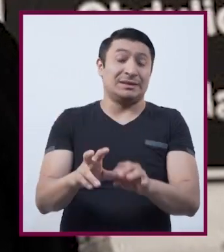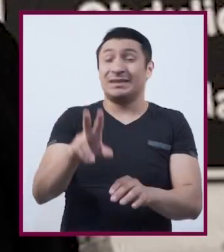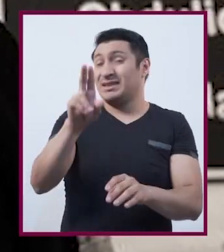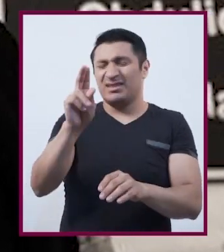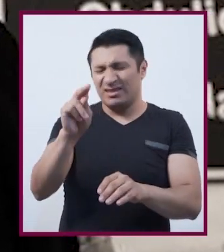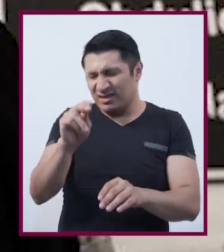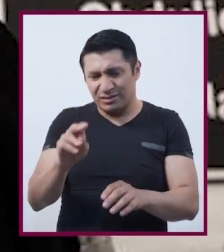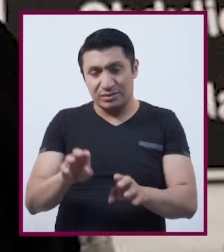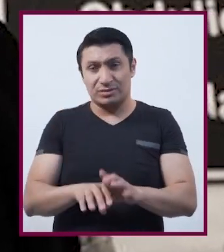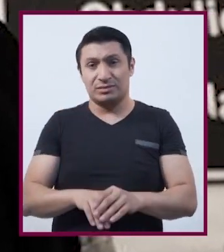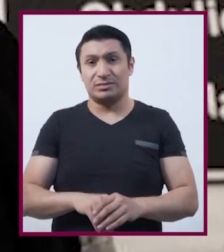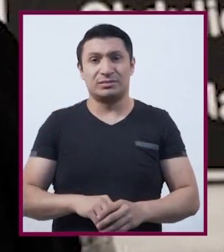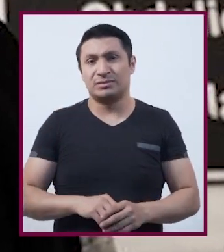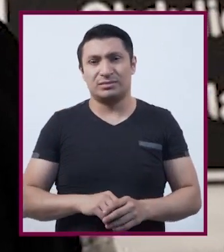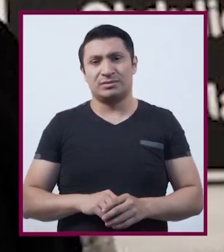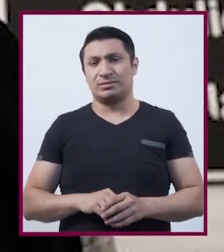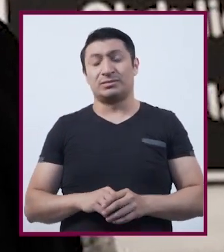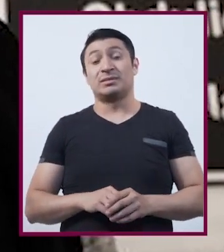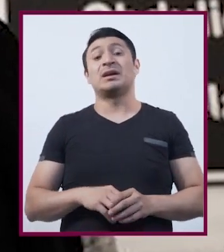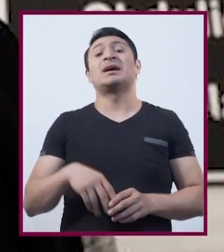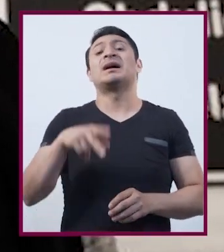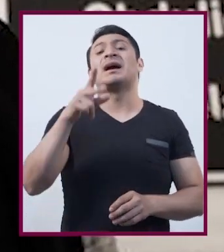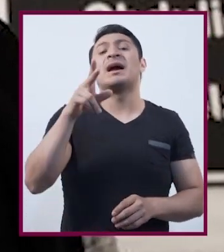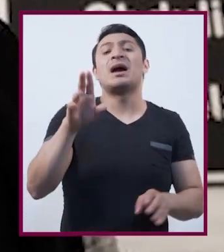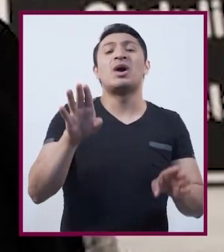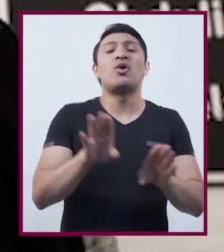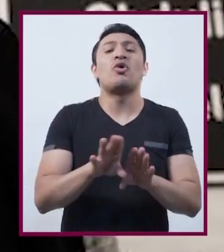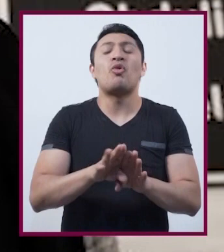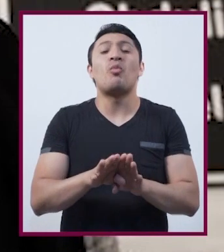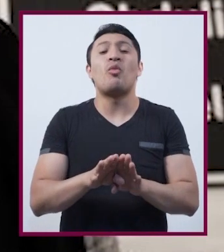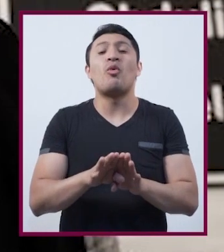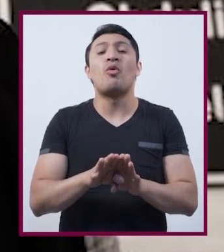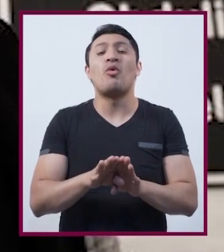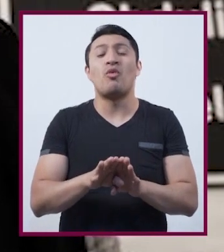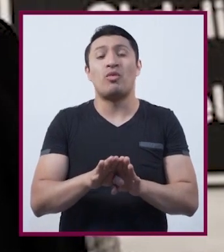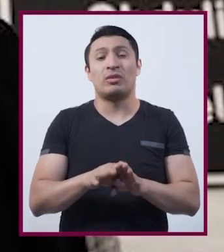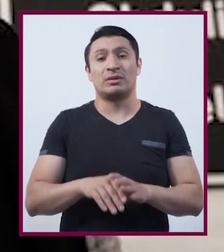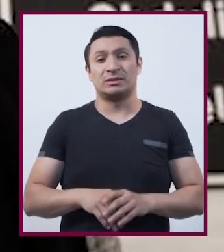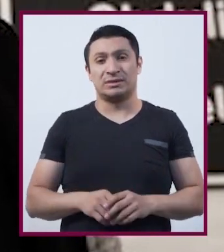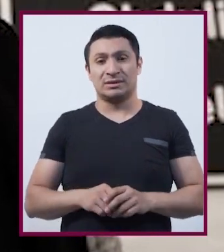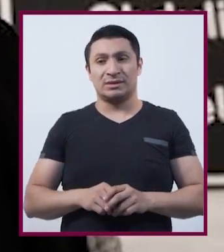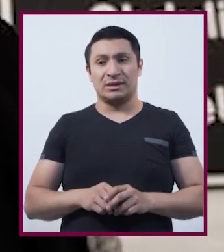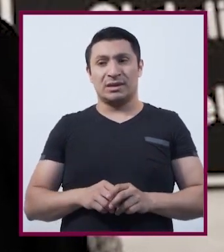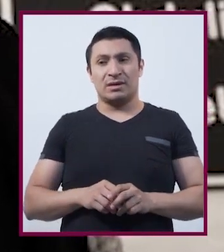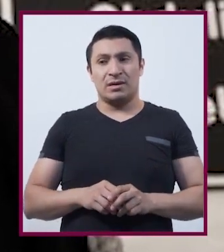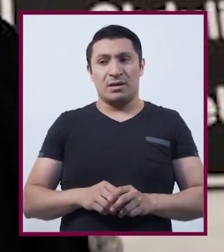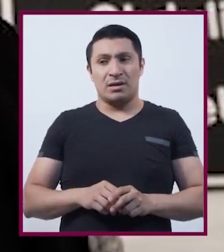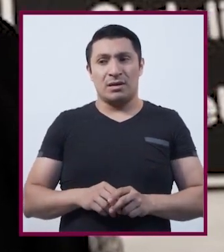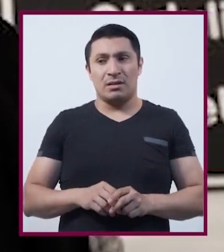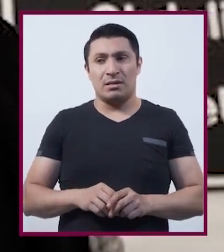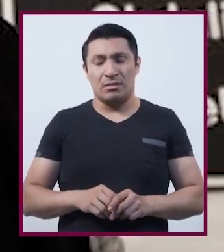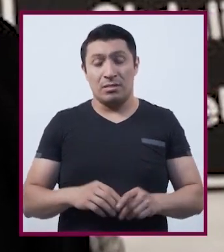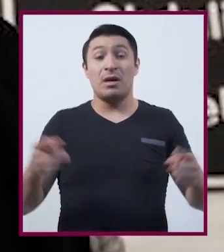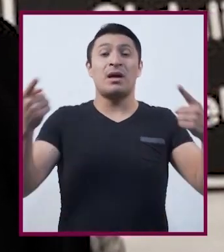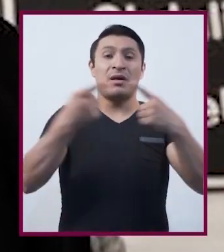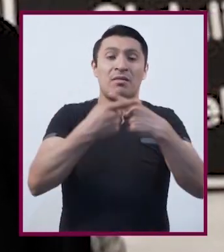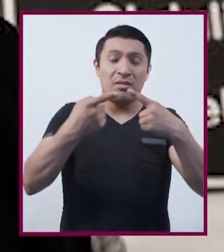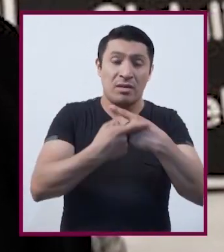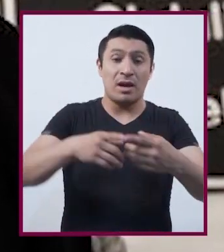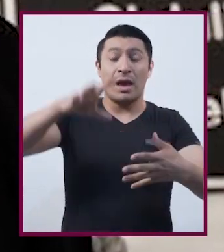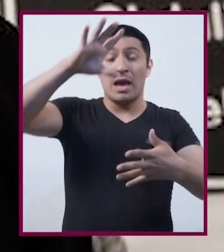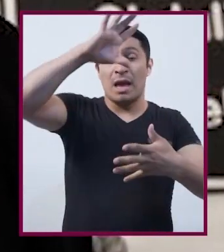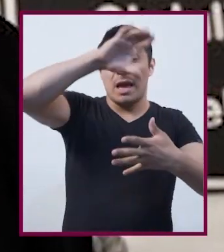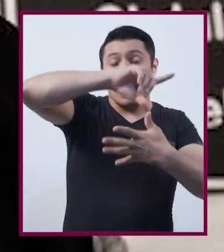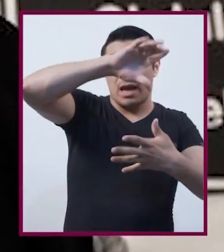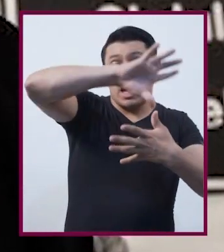encuentro que se dio en ese momento entre América y el resto del mundo, porque llegaron una gran cantidad